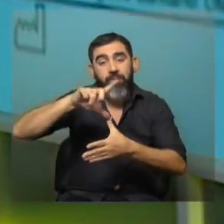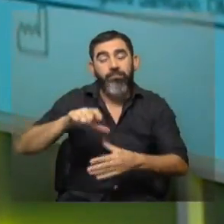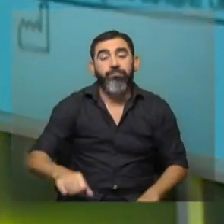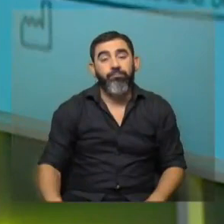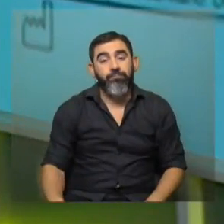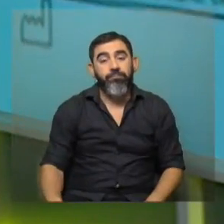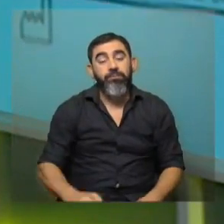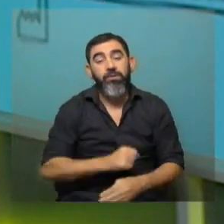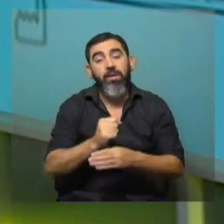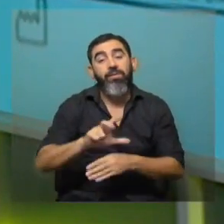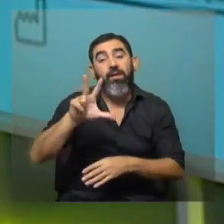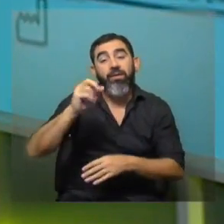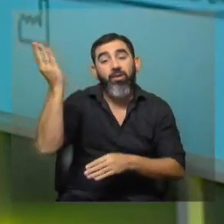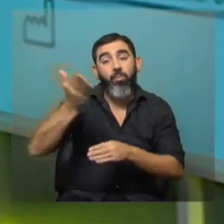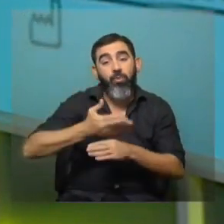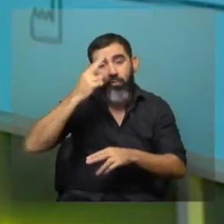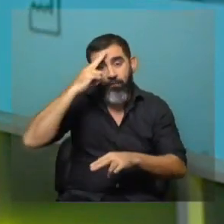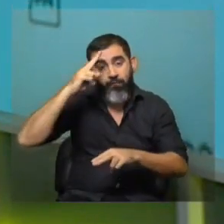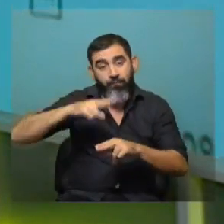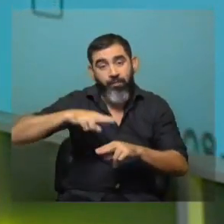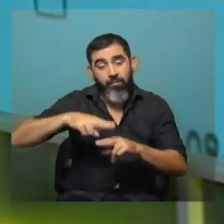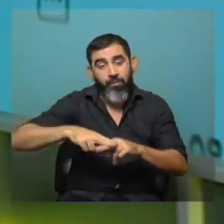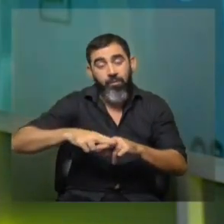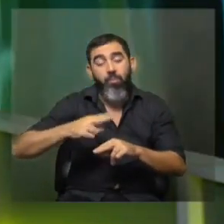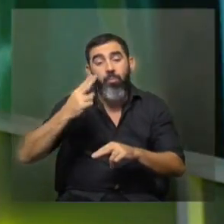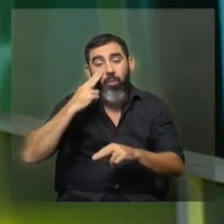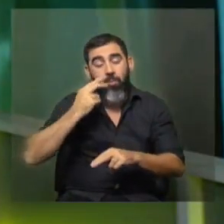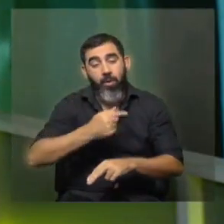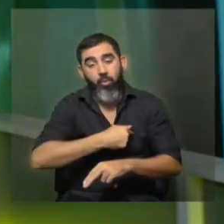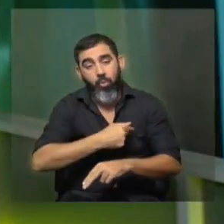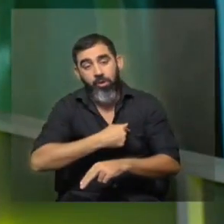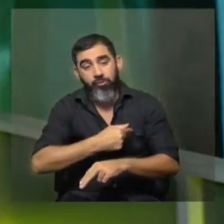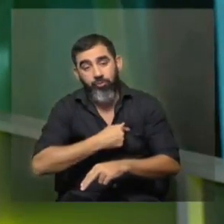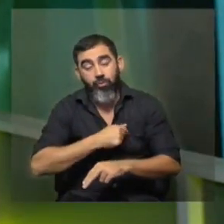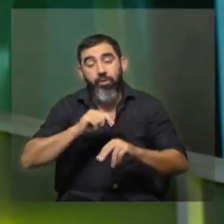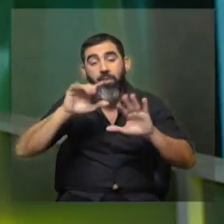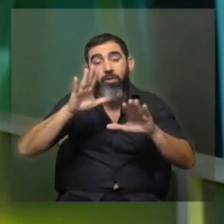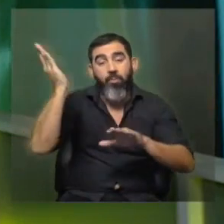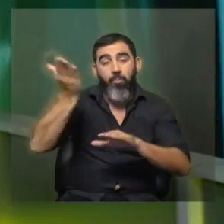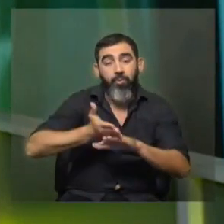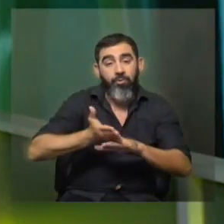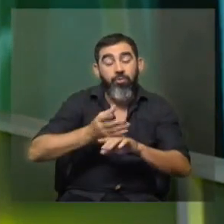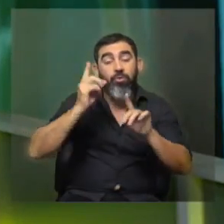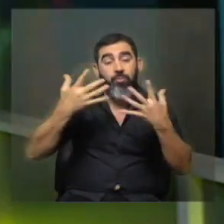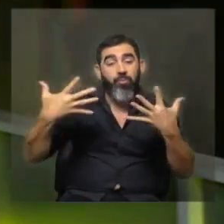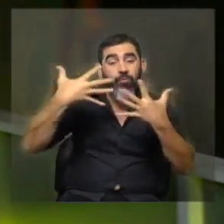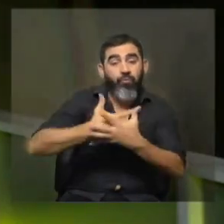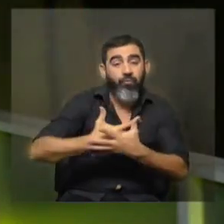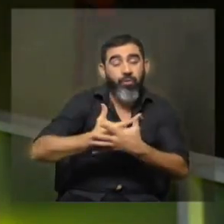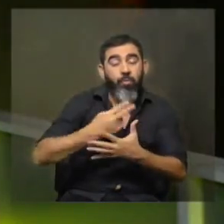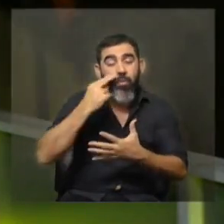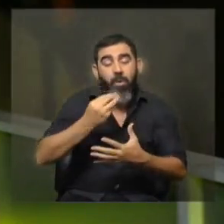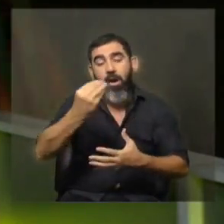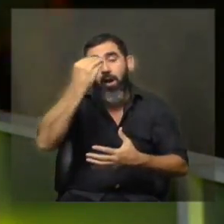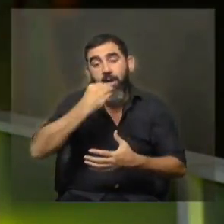Hasta un 30% de los enfermos crónicos presentan alteraciones cardíacas y un 10% además sufre alteraciones